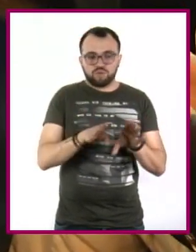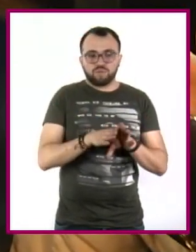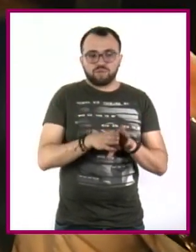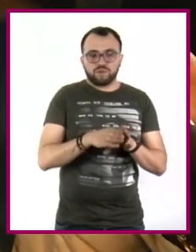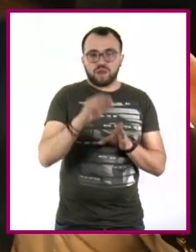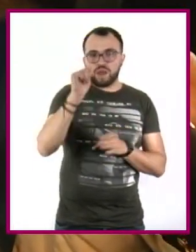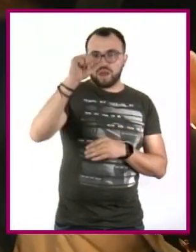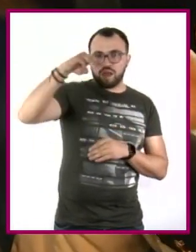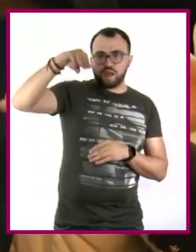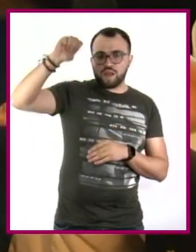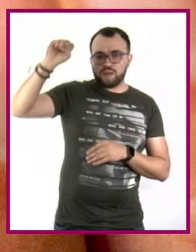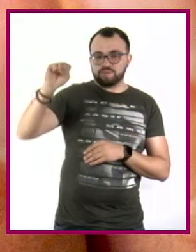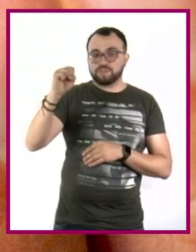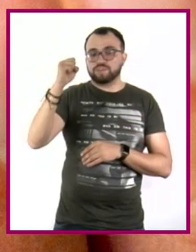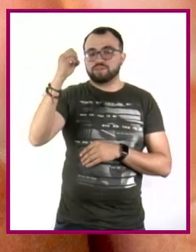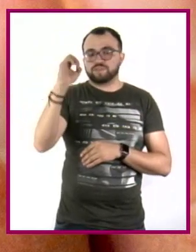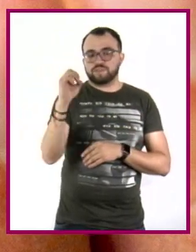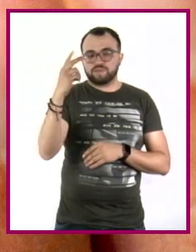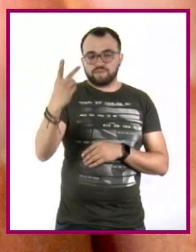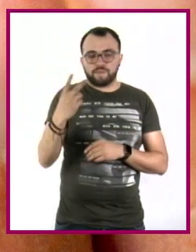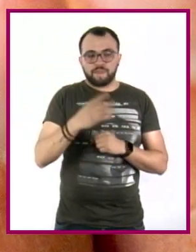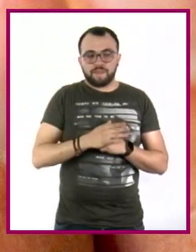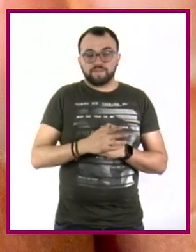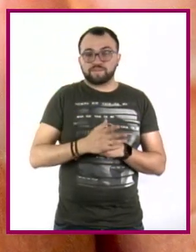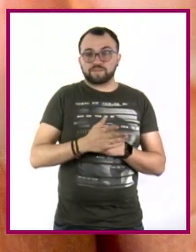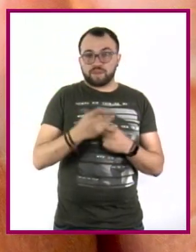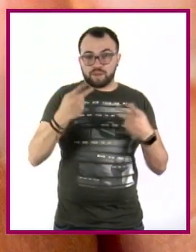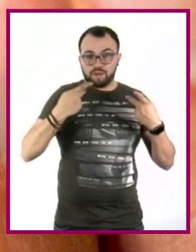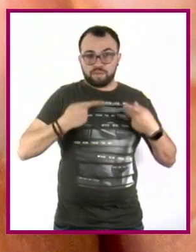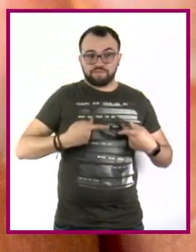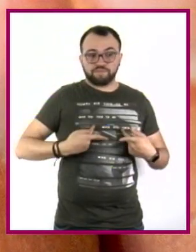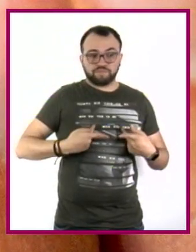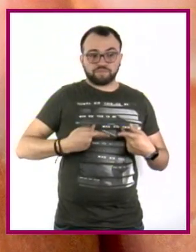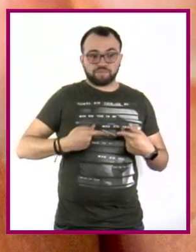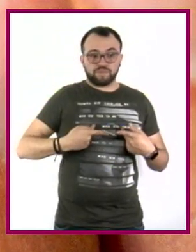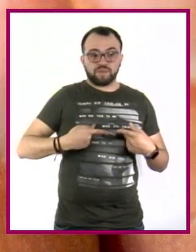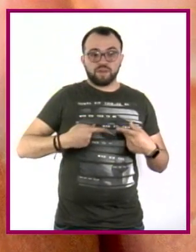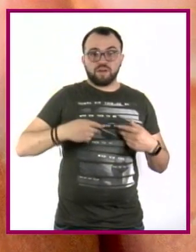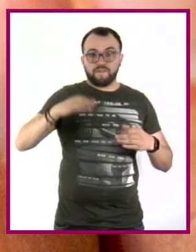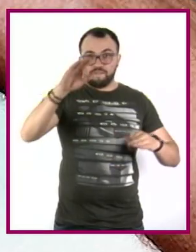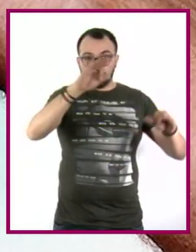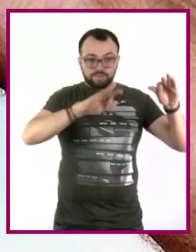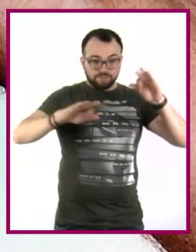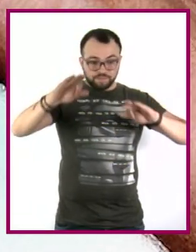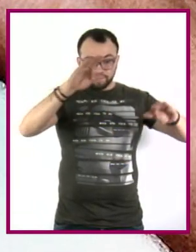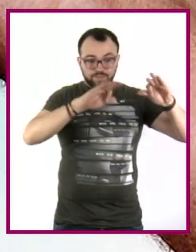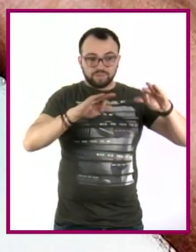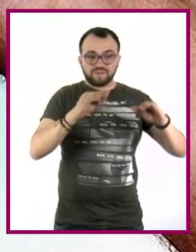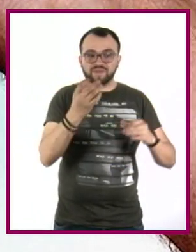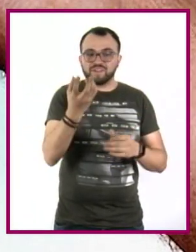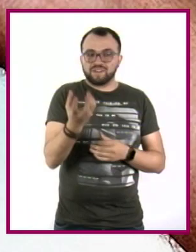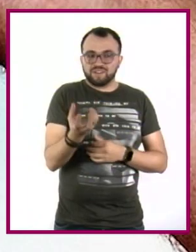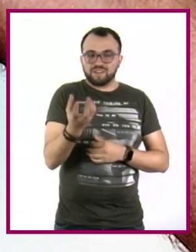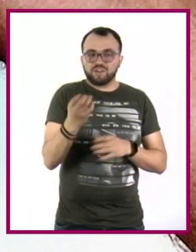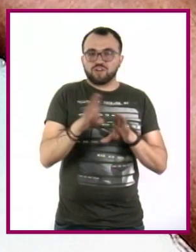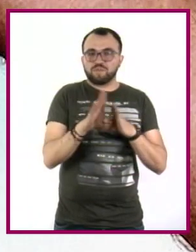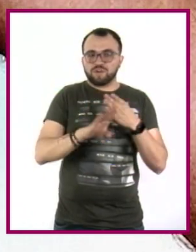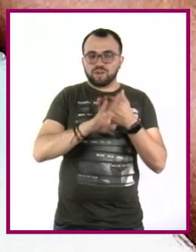el AMS-02. Físicos de la UNAM estudiaron el aerogel, un aislante térmico